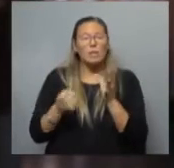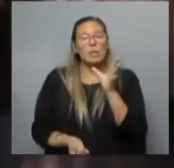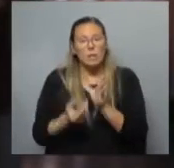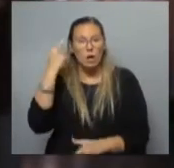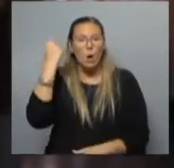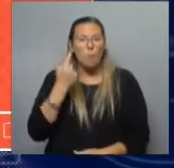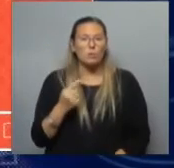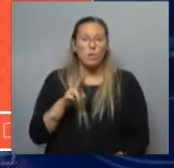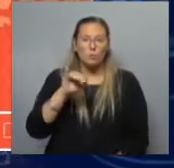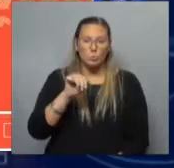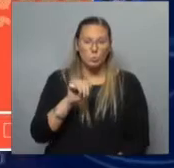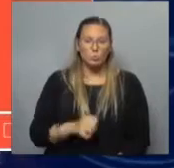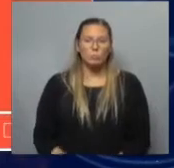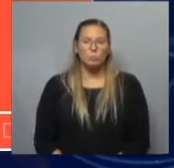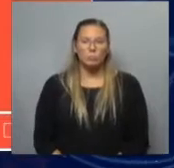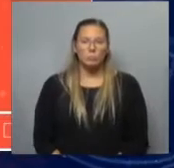creadora de Mota Azul.